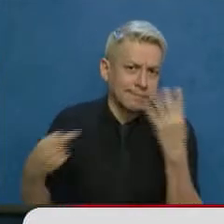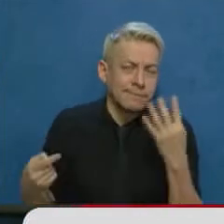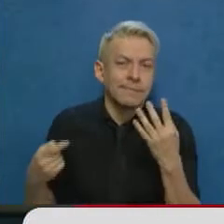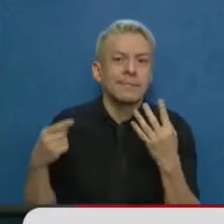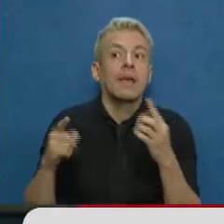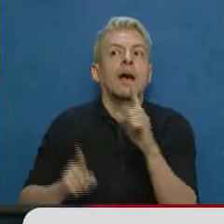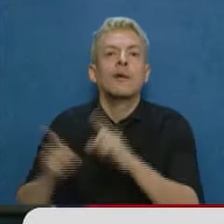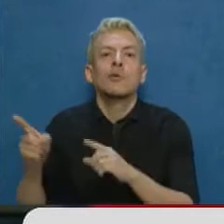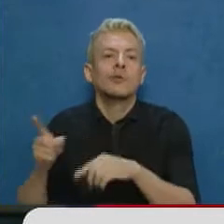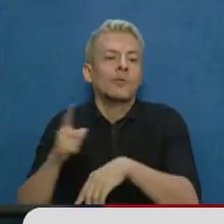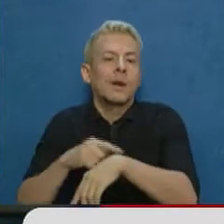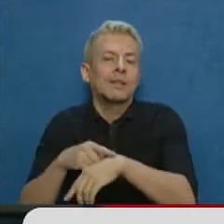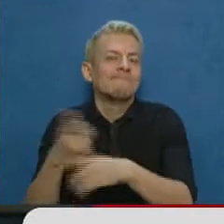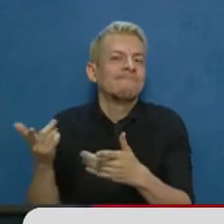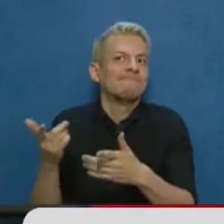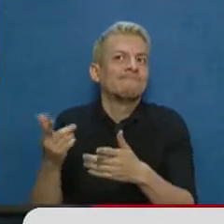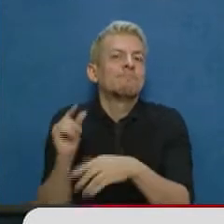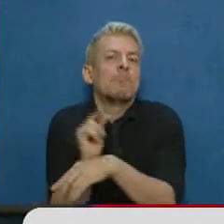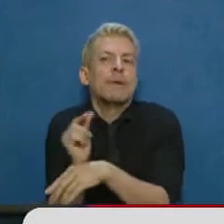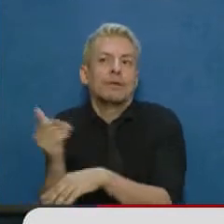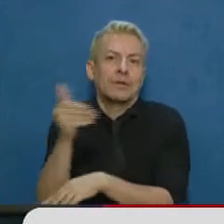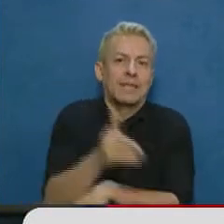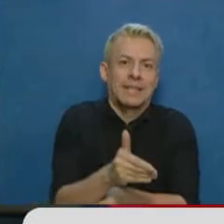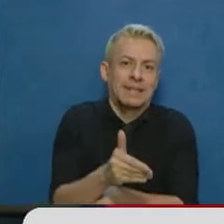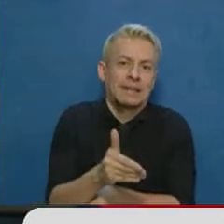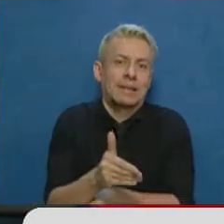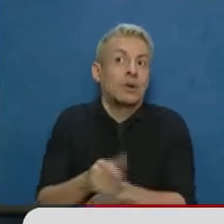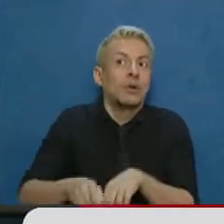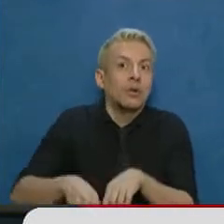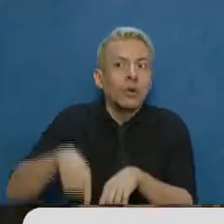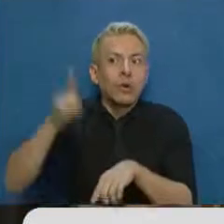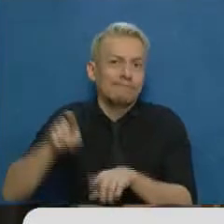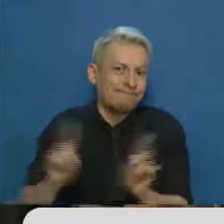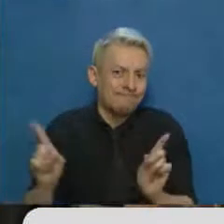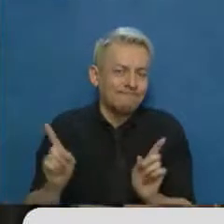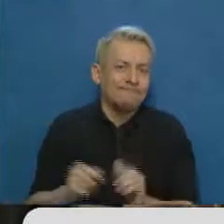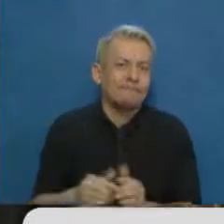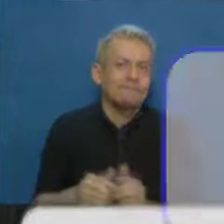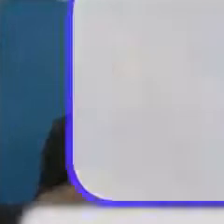en su horario, que por ahí pueden venir un rato y no cumplir una guardia como cumplimos los demás.